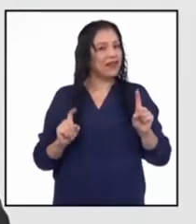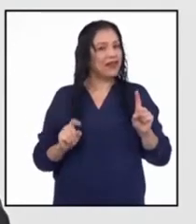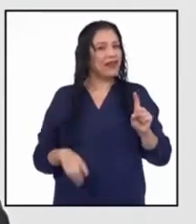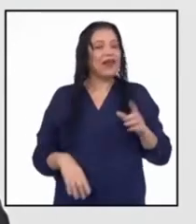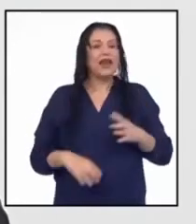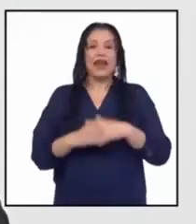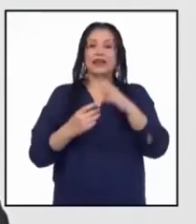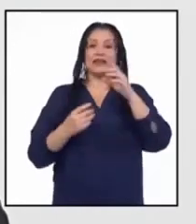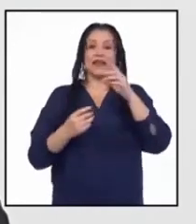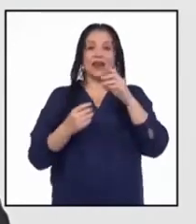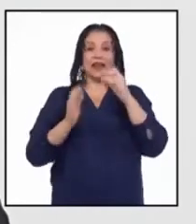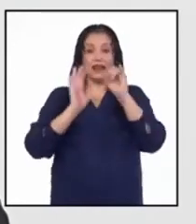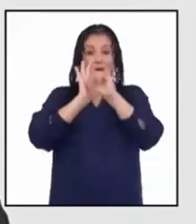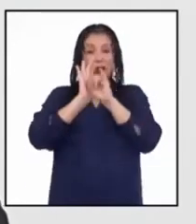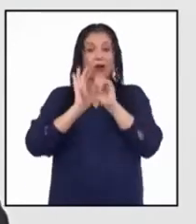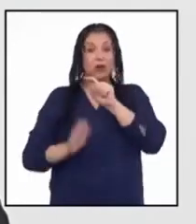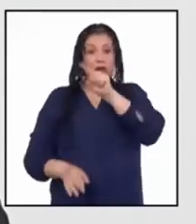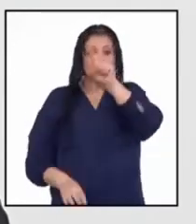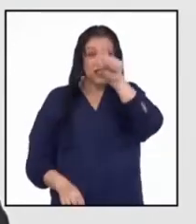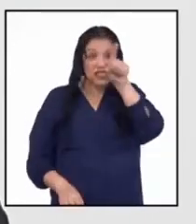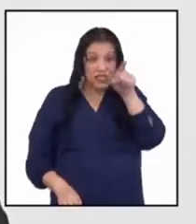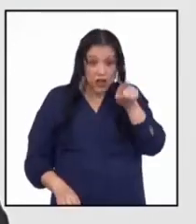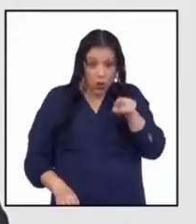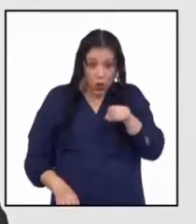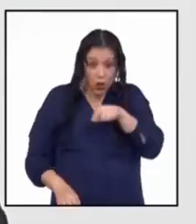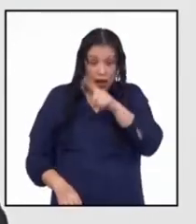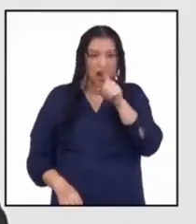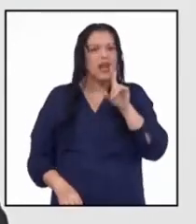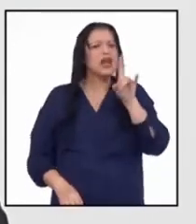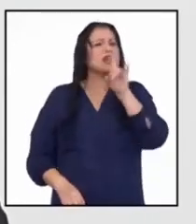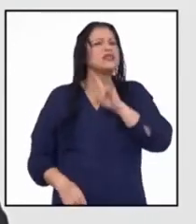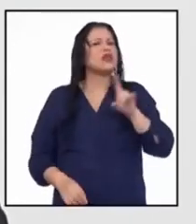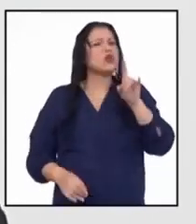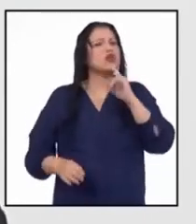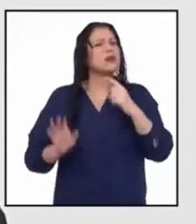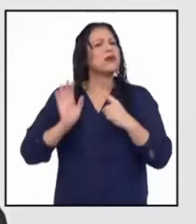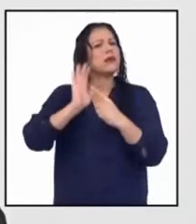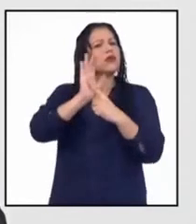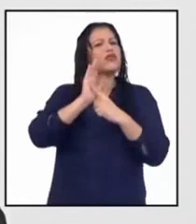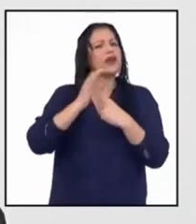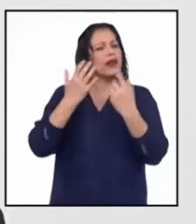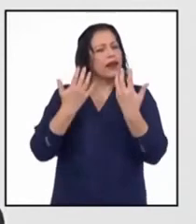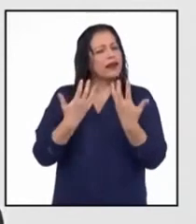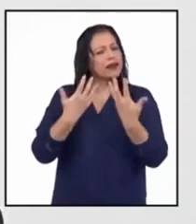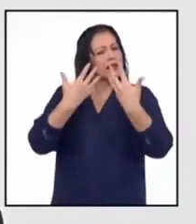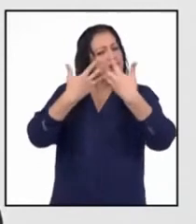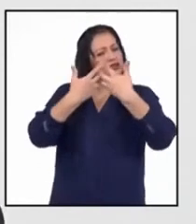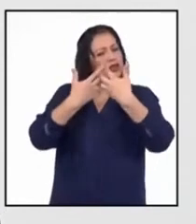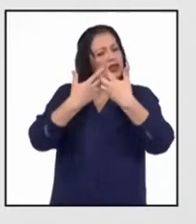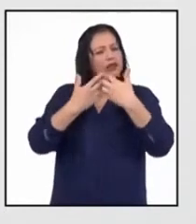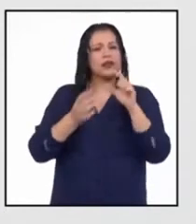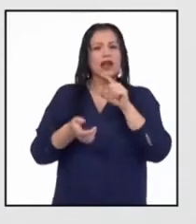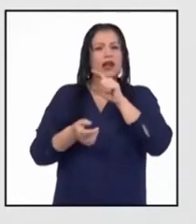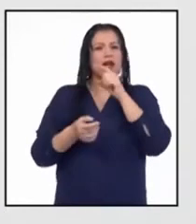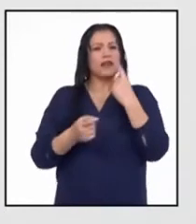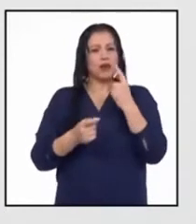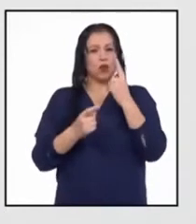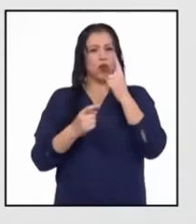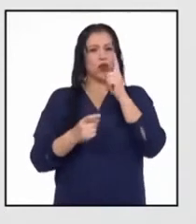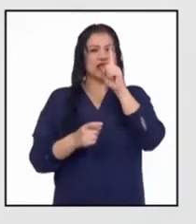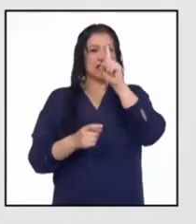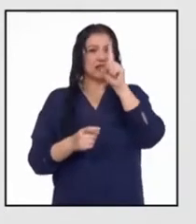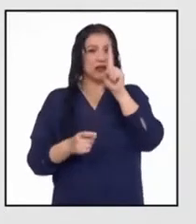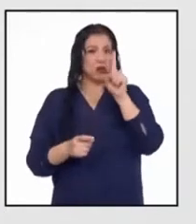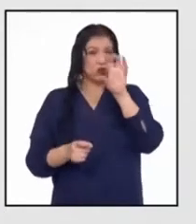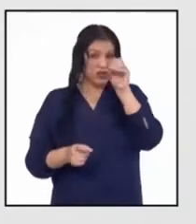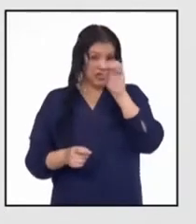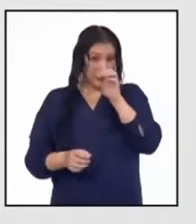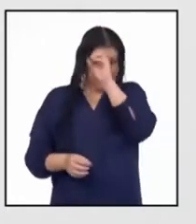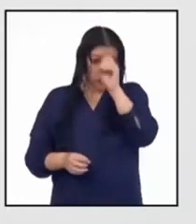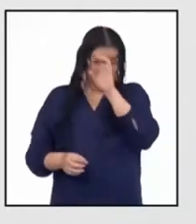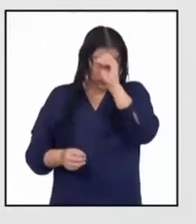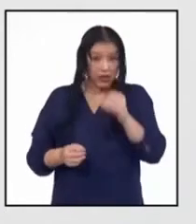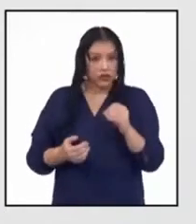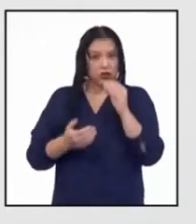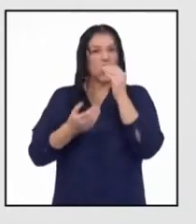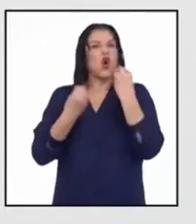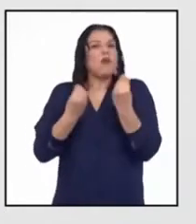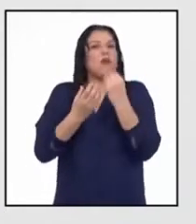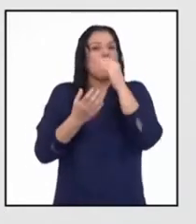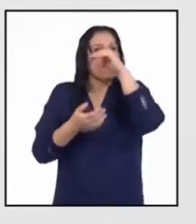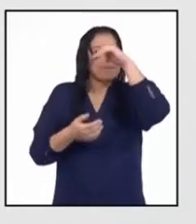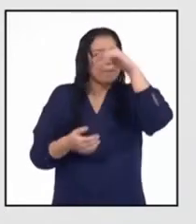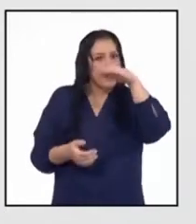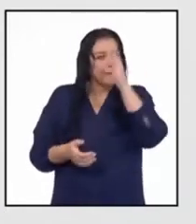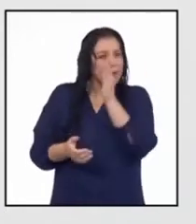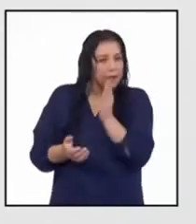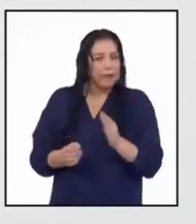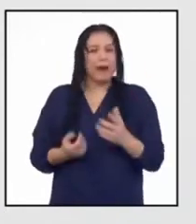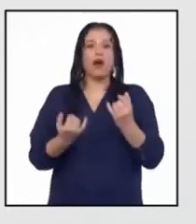gráfico circular se usa para mostrar las relaciones de las partes con respecto a un todo. El gráfico de barras